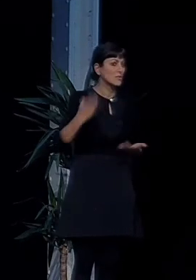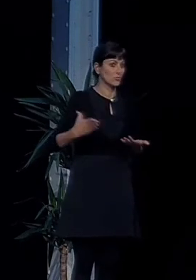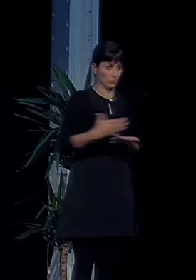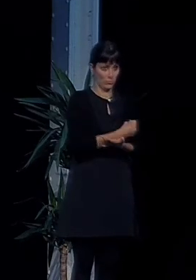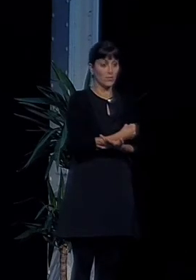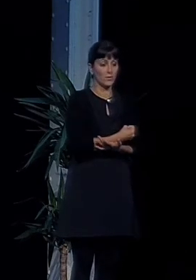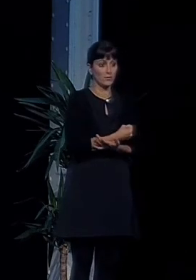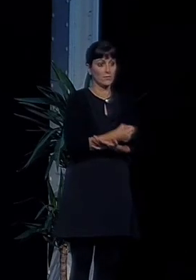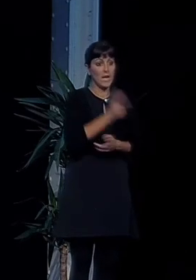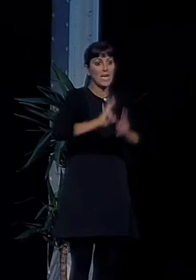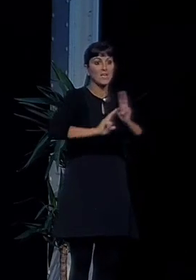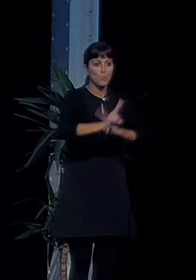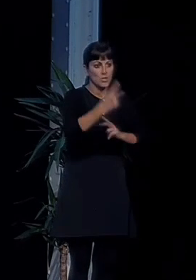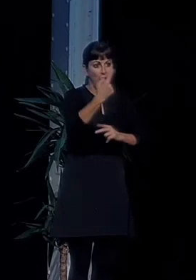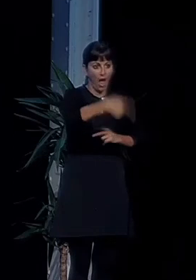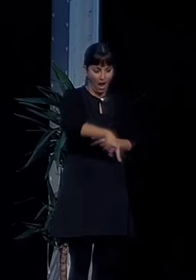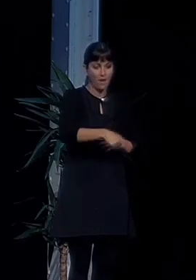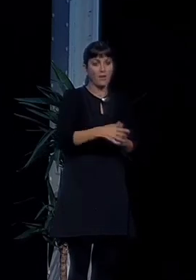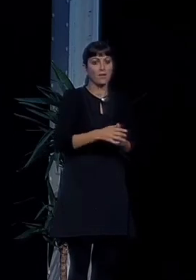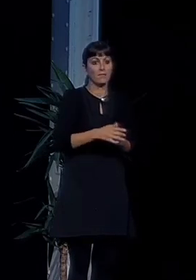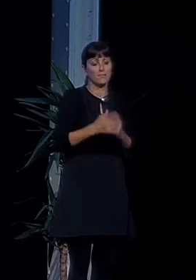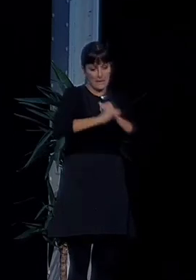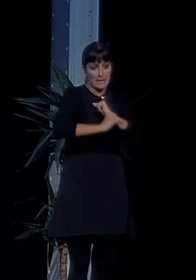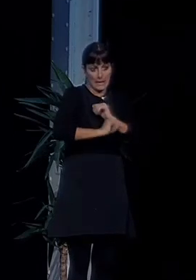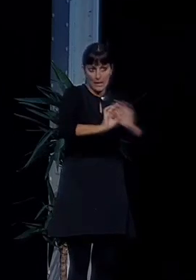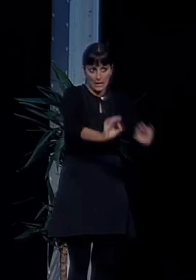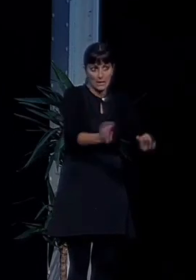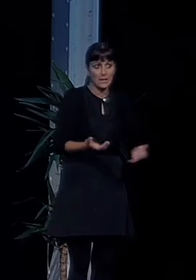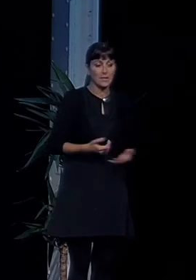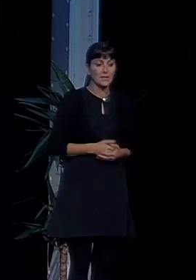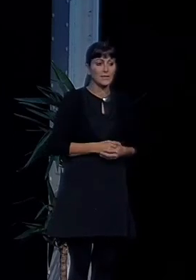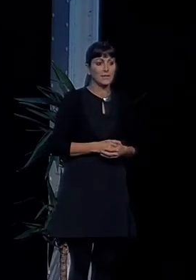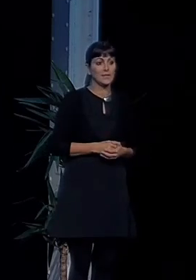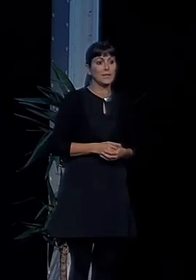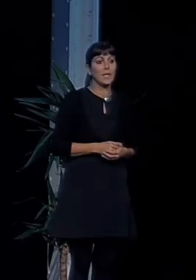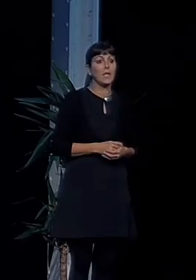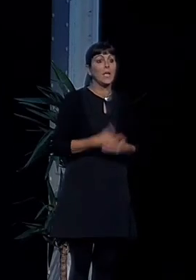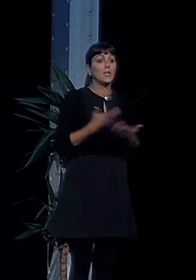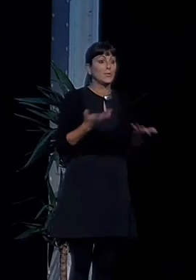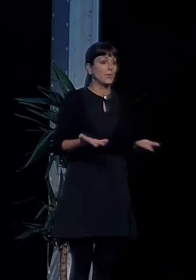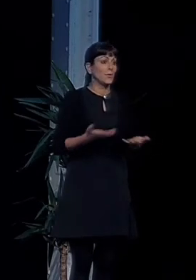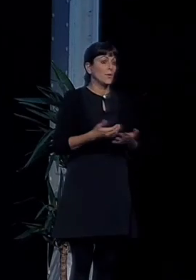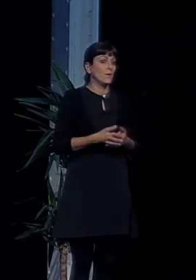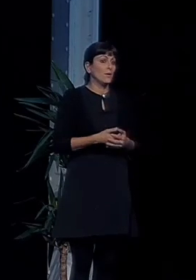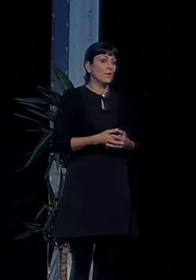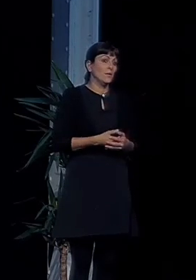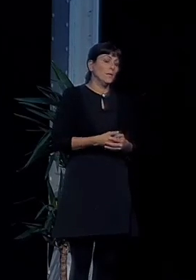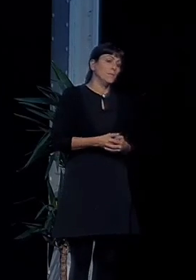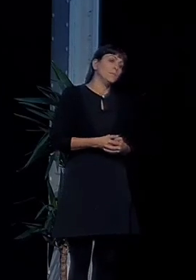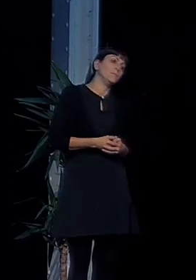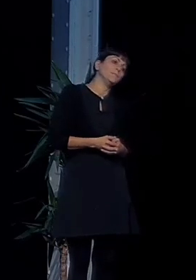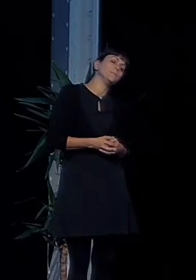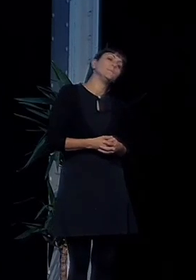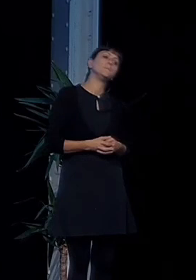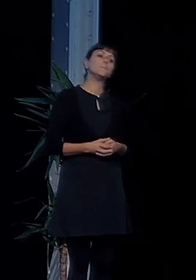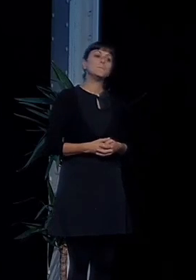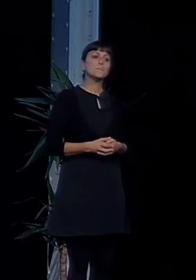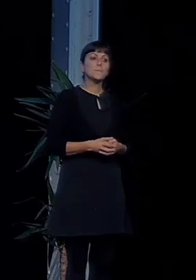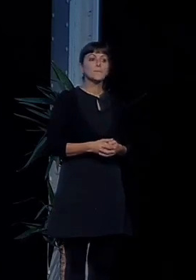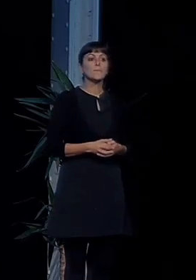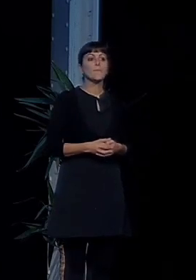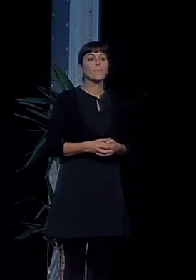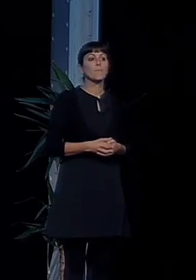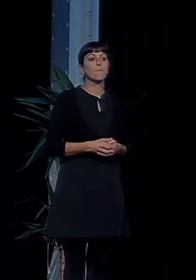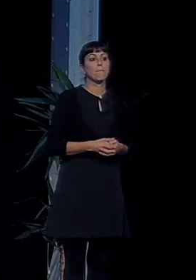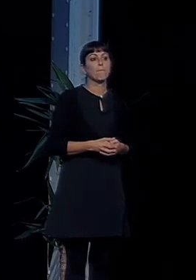la clave, sino pues eso, ¿no? Como porque muchas veces en el relato,